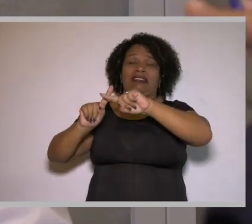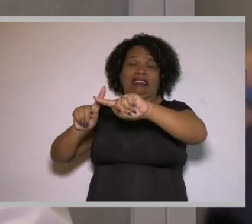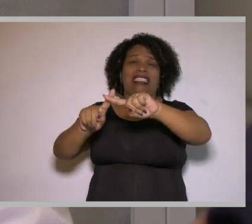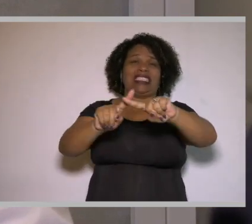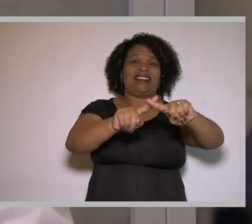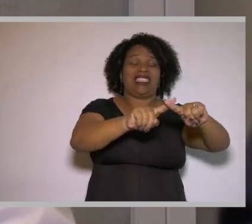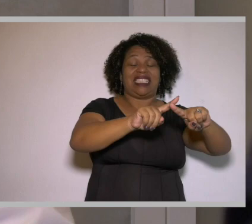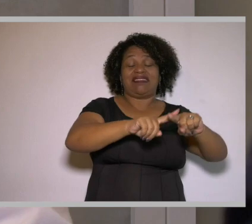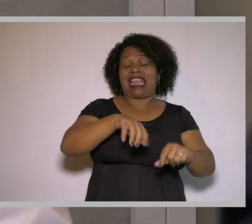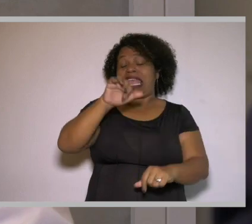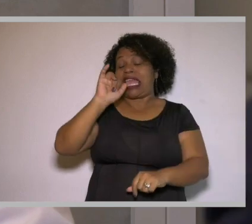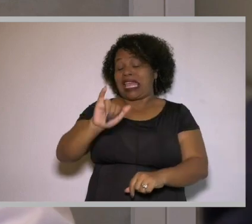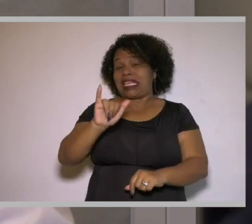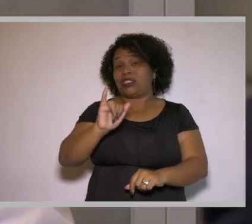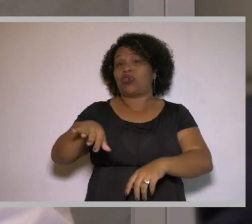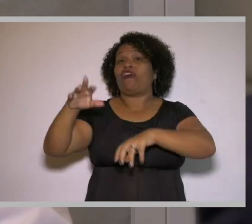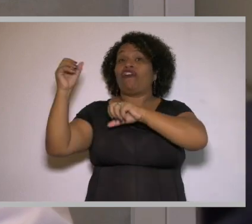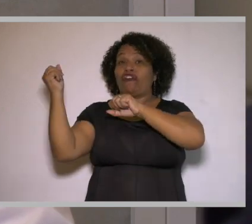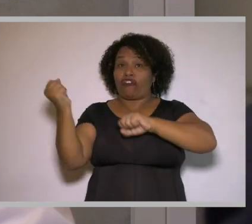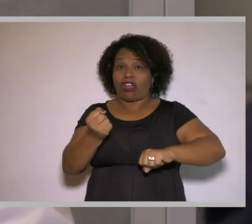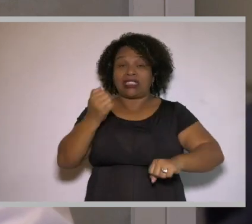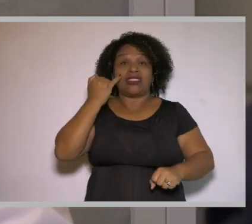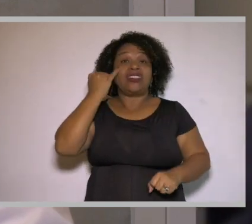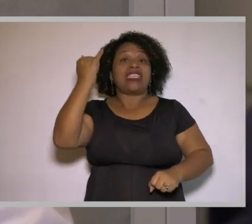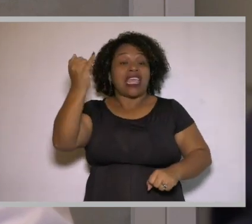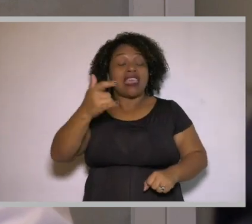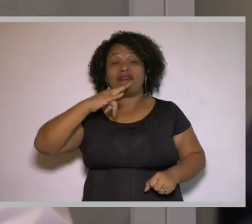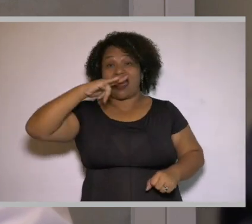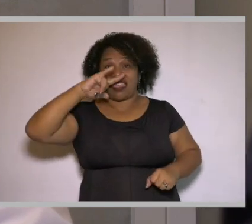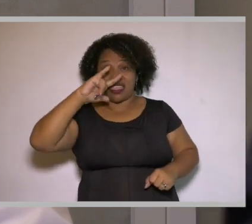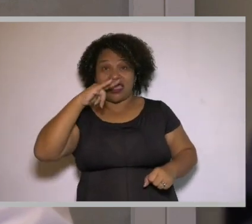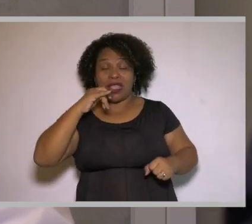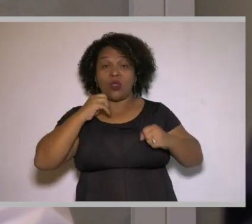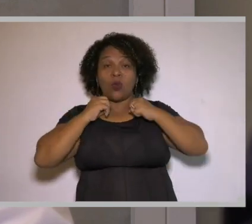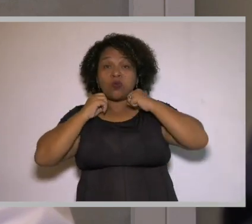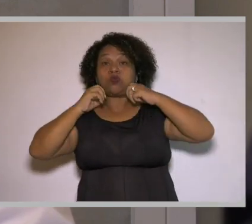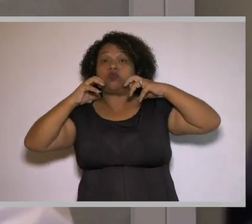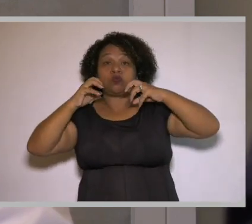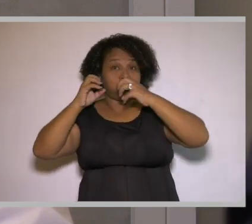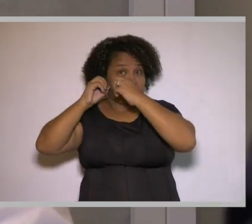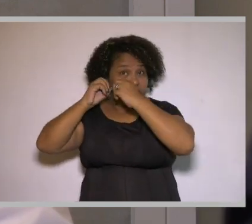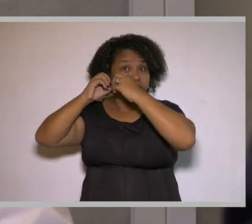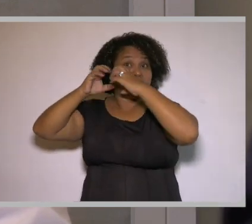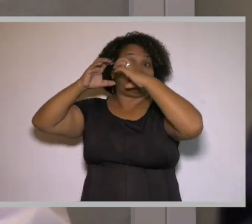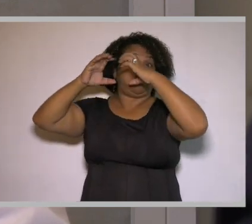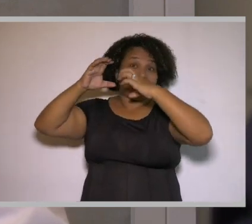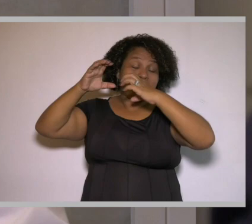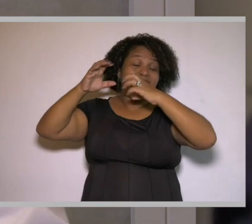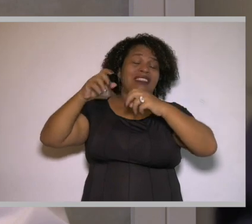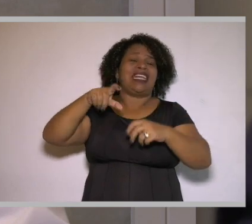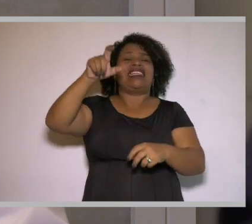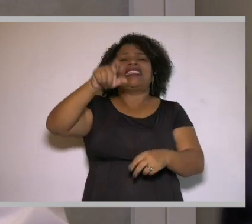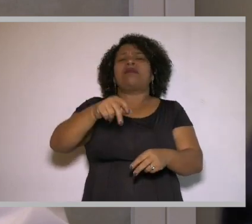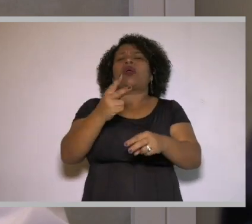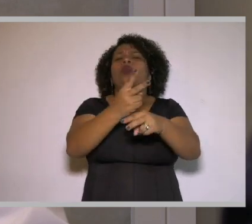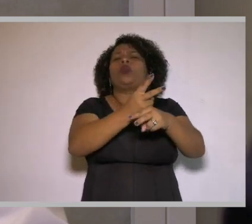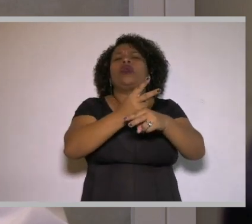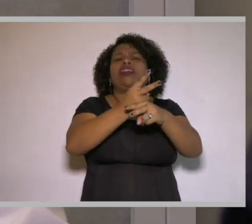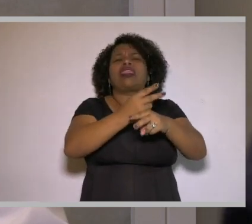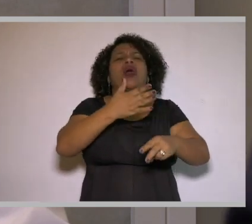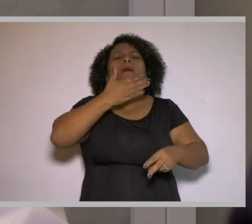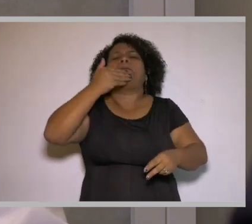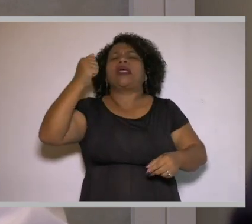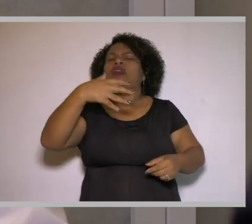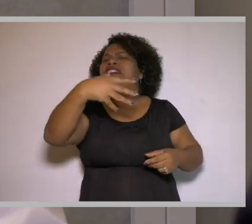Incluso en la higiene de la casa, muchas veces el cloro. Sí, claro que sí. Siempre les recomiendo a los pacientes, a los padres y las madres, que cuando vayan a hacer